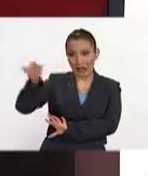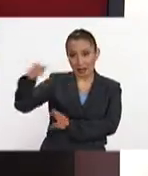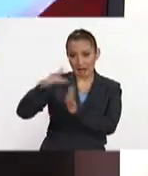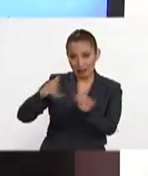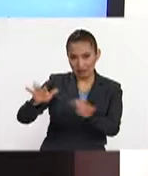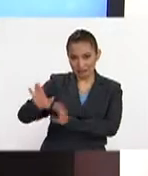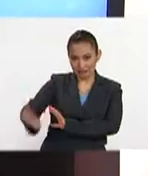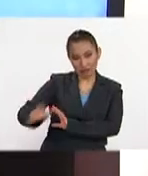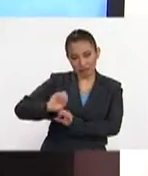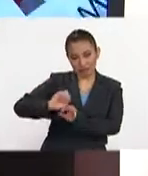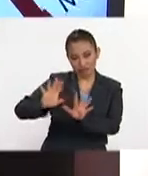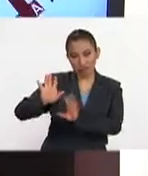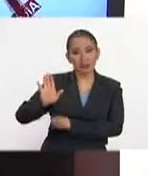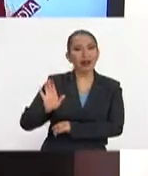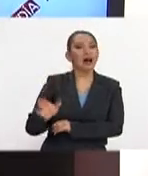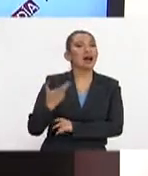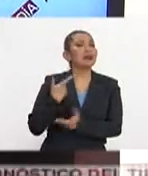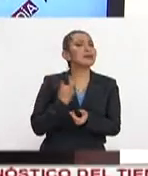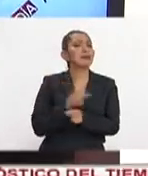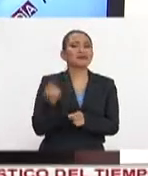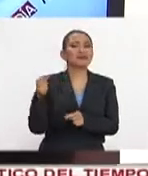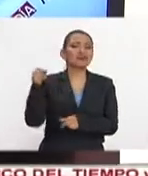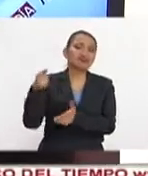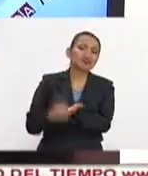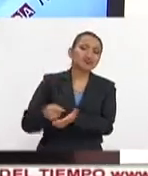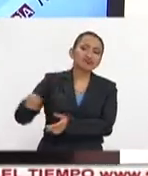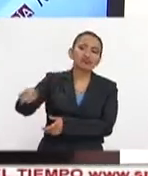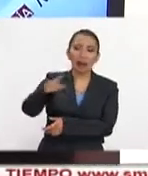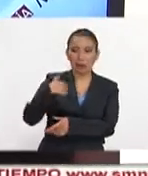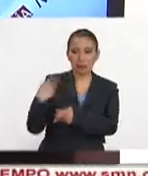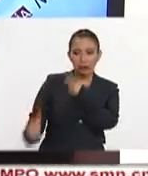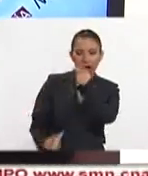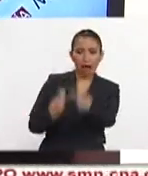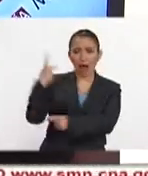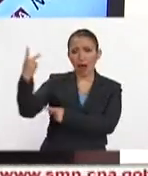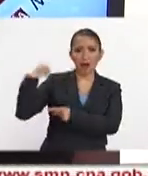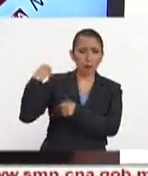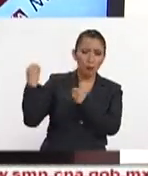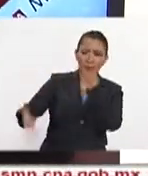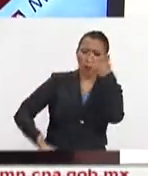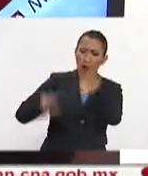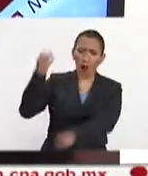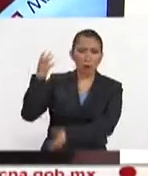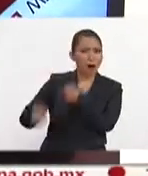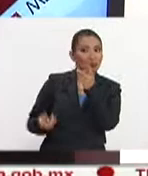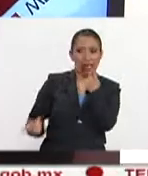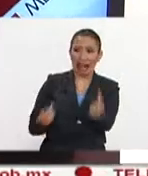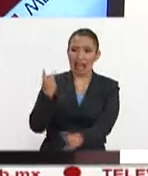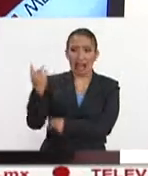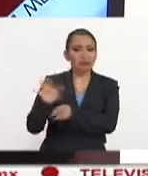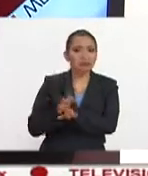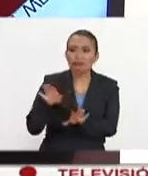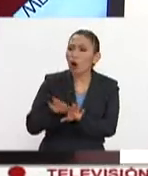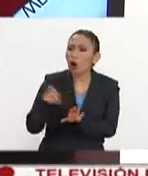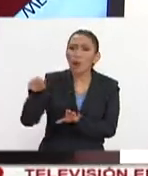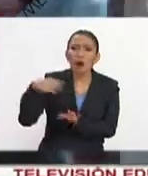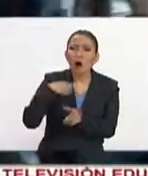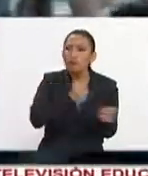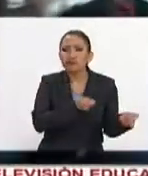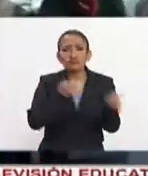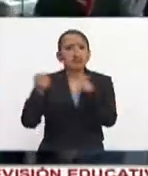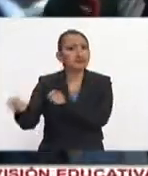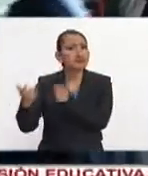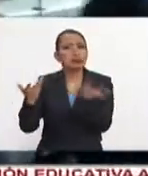París, en Francia, obviamente. Bueno, pues ¿qué está sucediendo? Las preguntas están cayendo al por mayor, se habla de cómo fue este